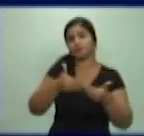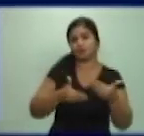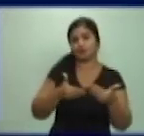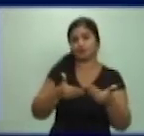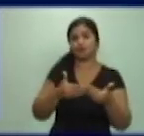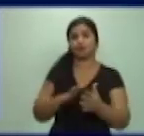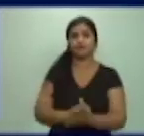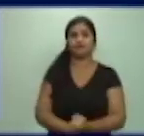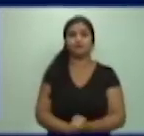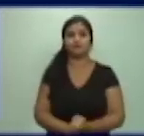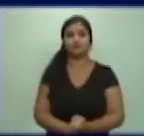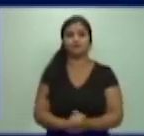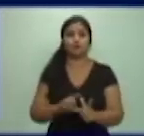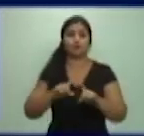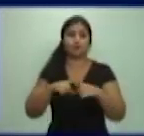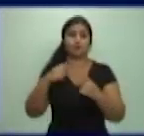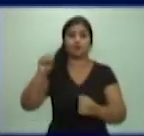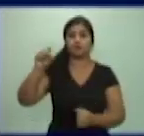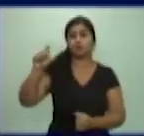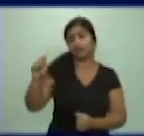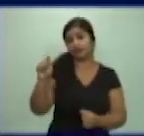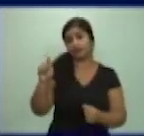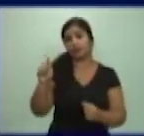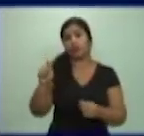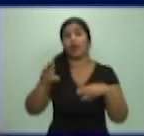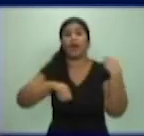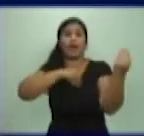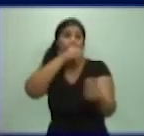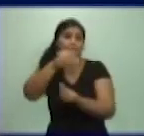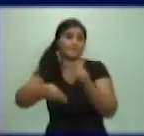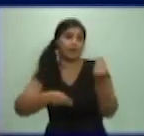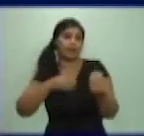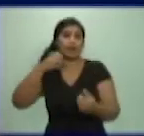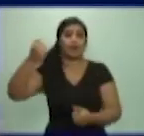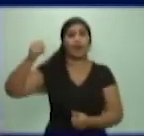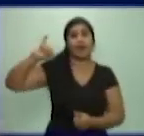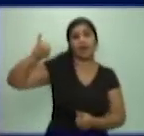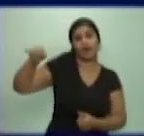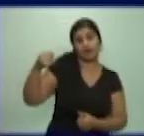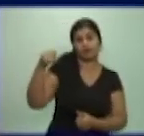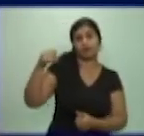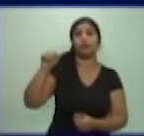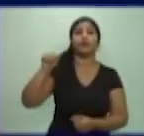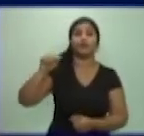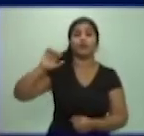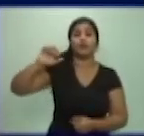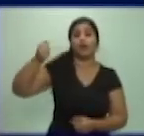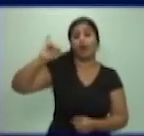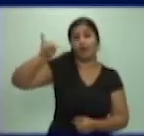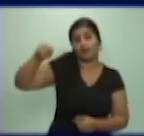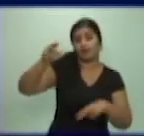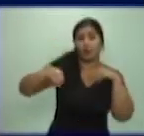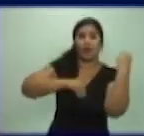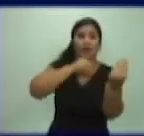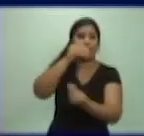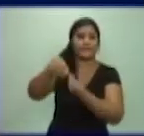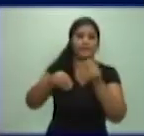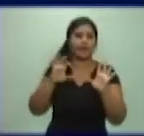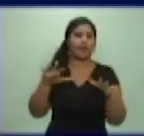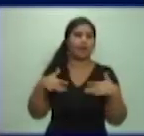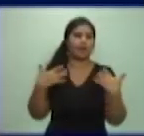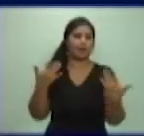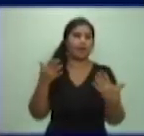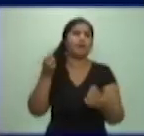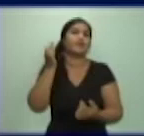que llevar el sustantivo adjetivo y después el adjetivo llevarlo al género femenino y colocarle entonces la